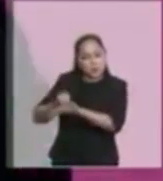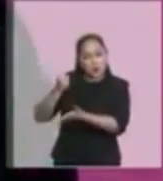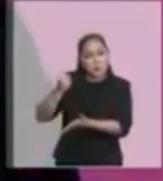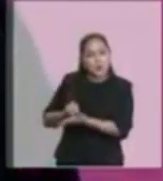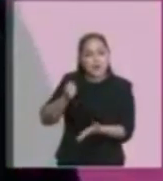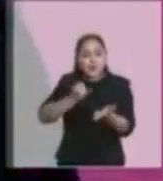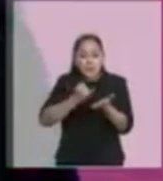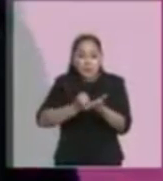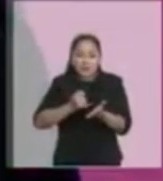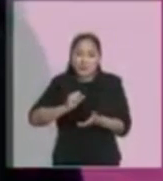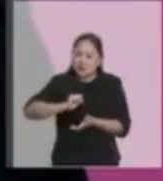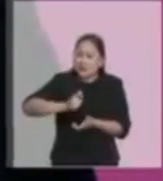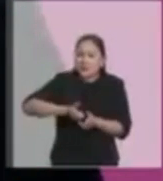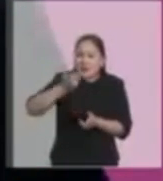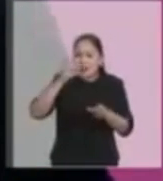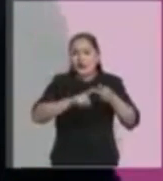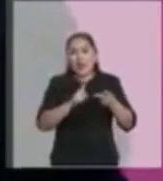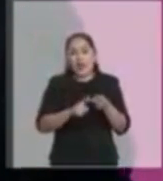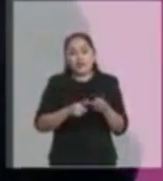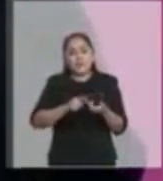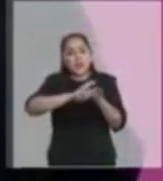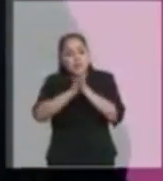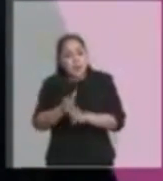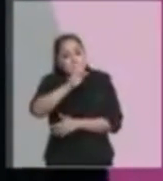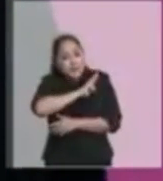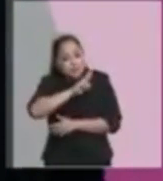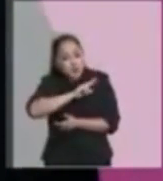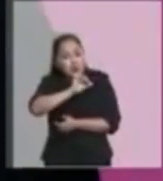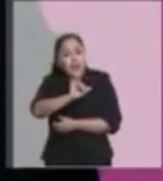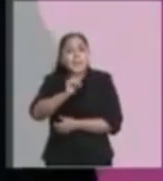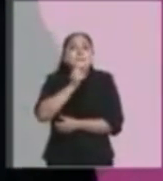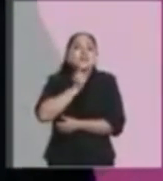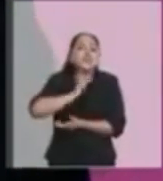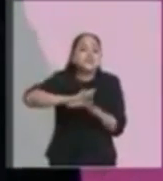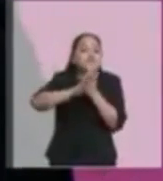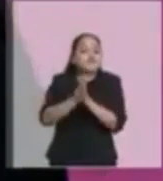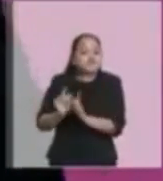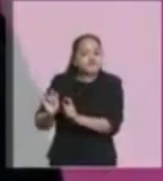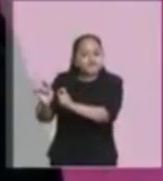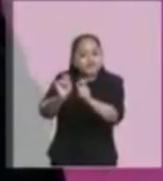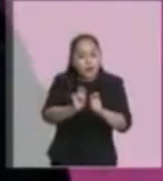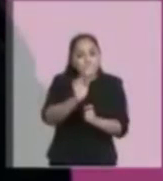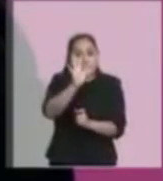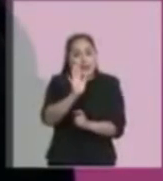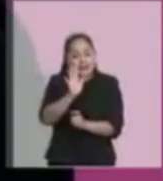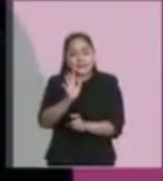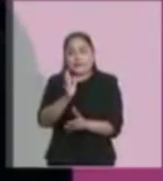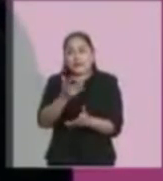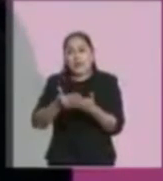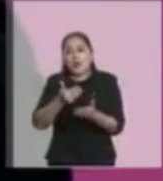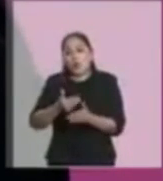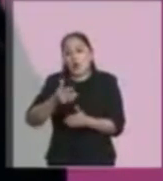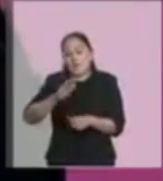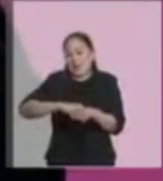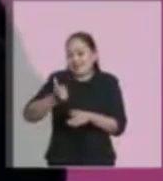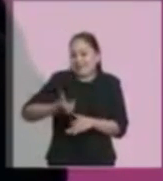los impuestos, la privatización del petróleo, que terminó en el aumento al precio